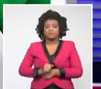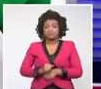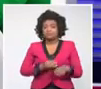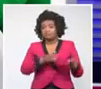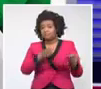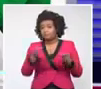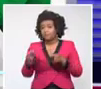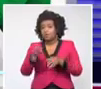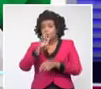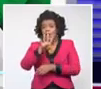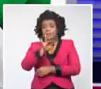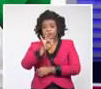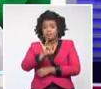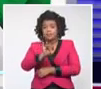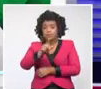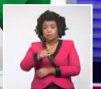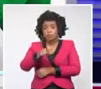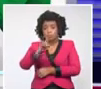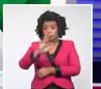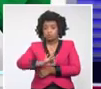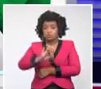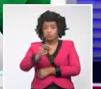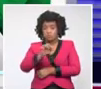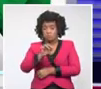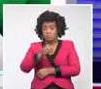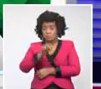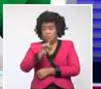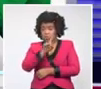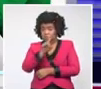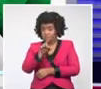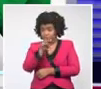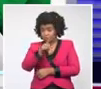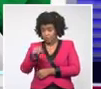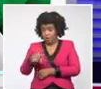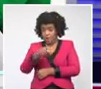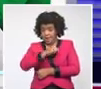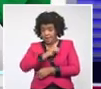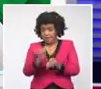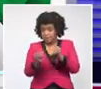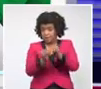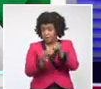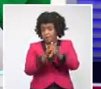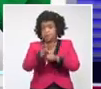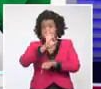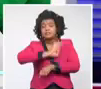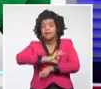47,1% de todos los diagnosticados ayer totalmente asintomáticos,